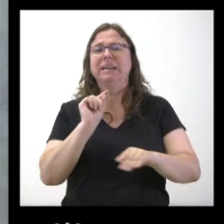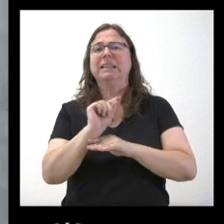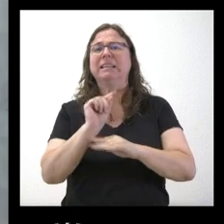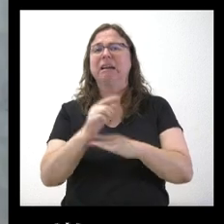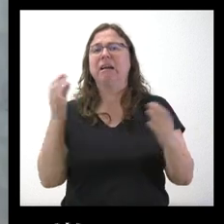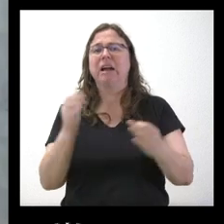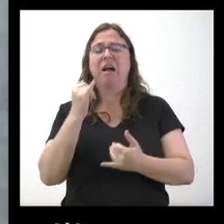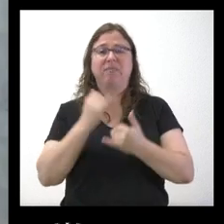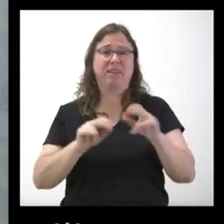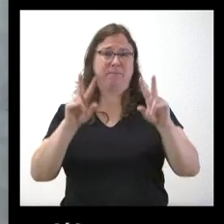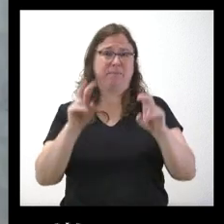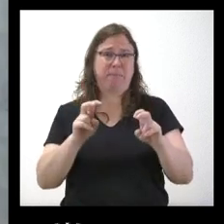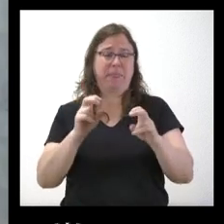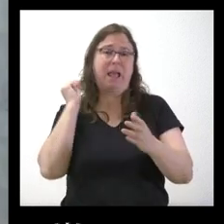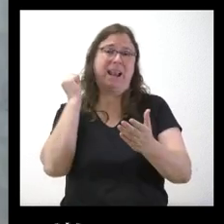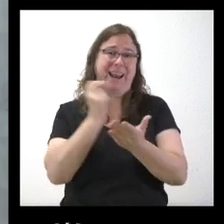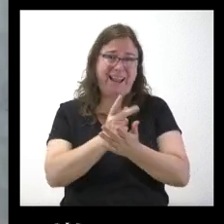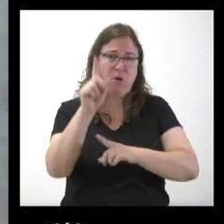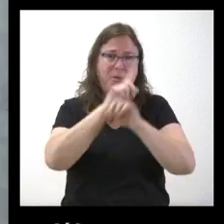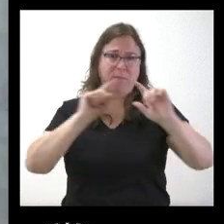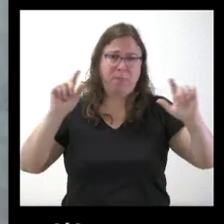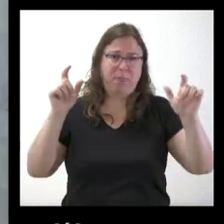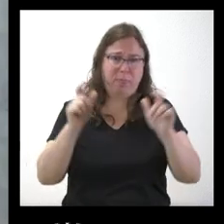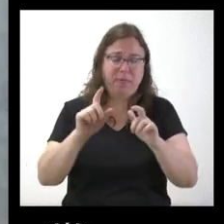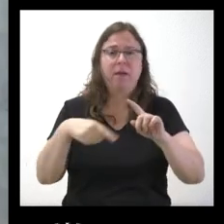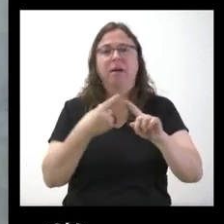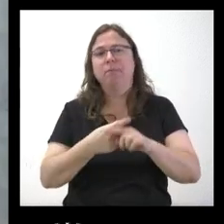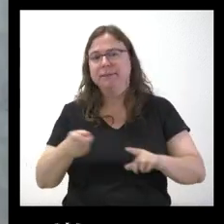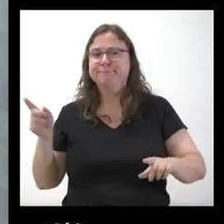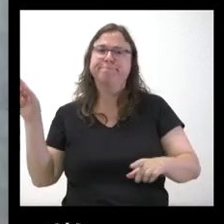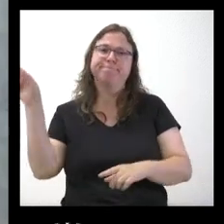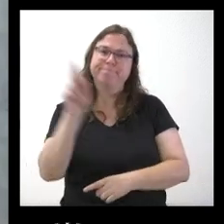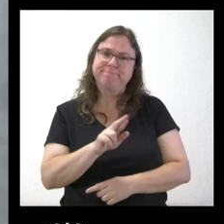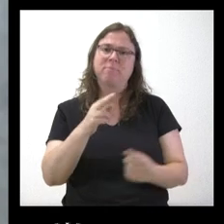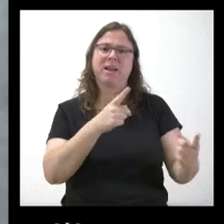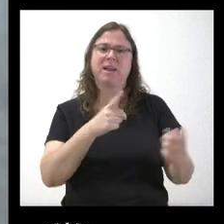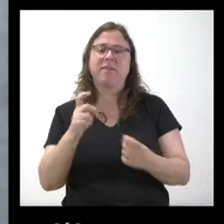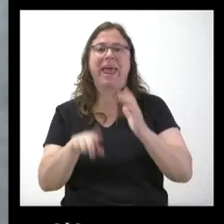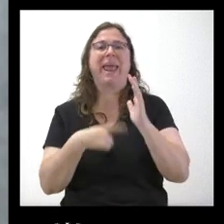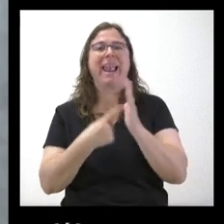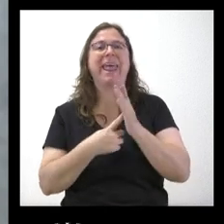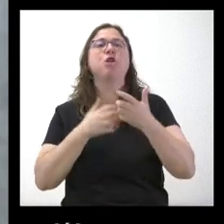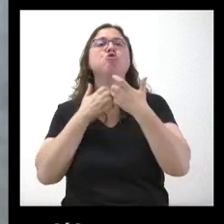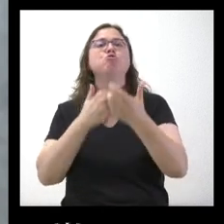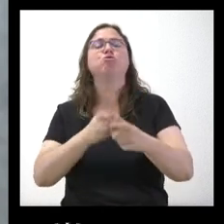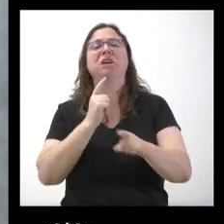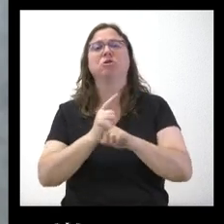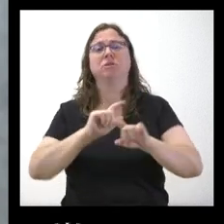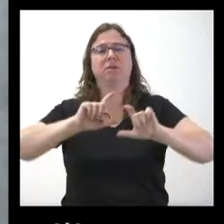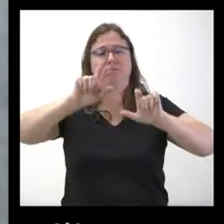dejadez en materia de Reto demográfico y volvió a insistir en la necesidad de una ley de lucha contra la